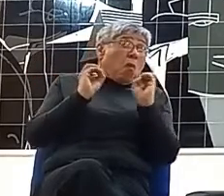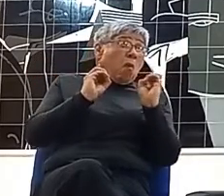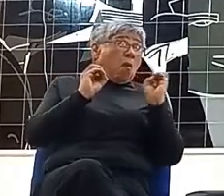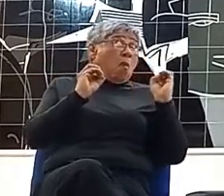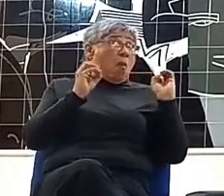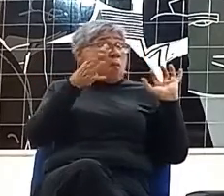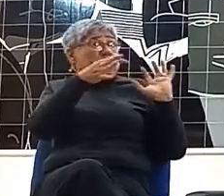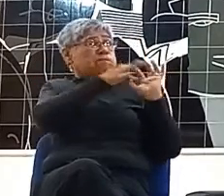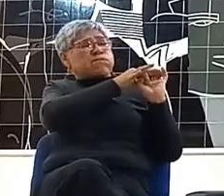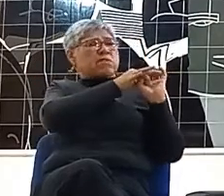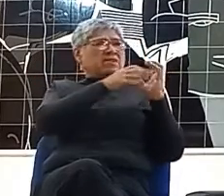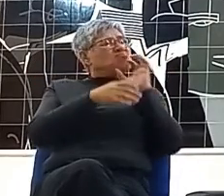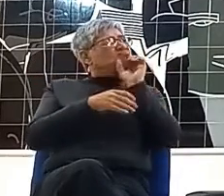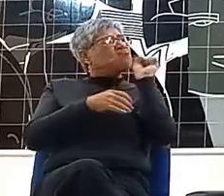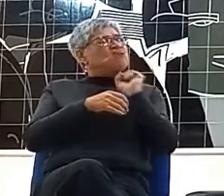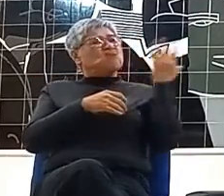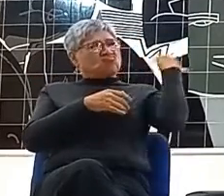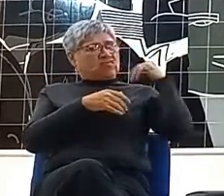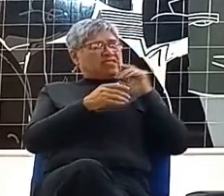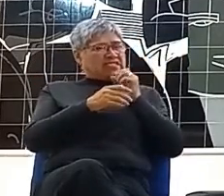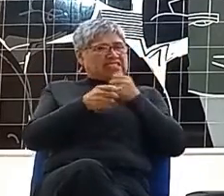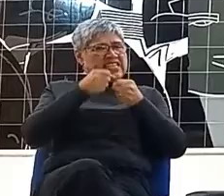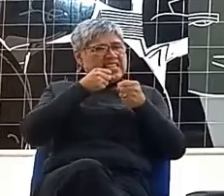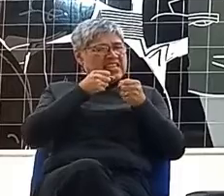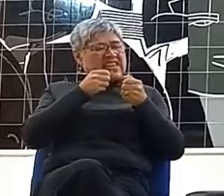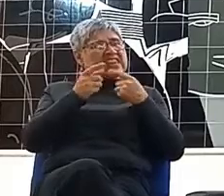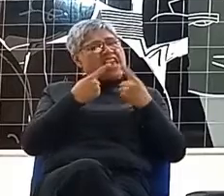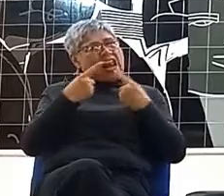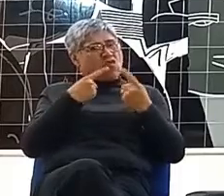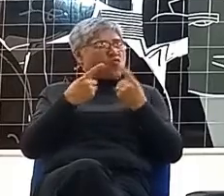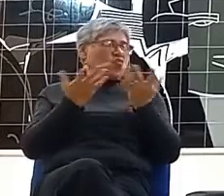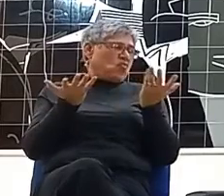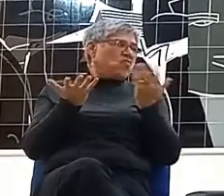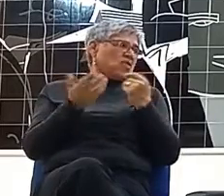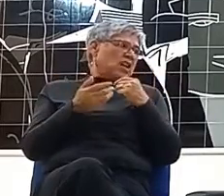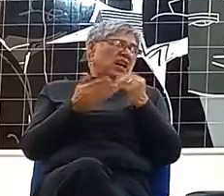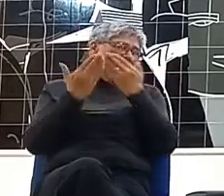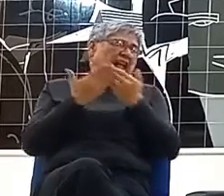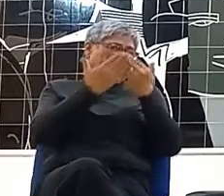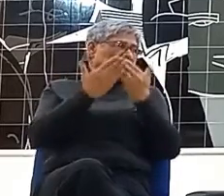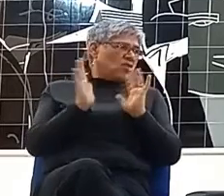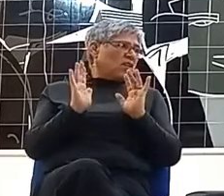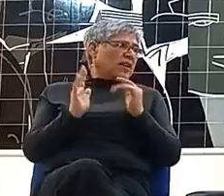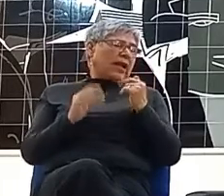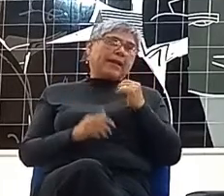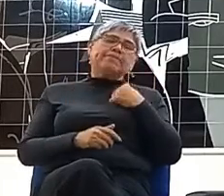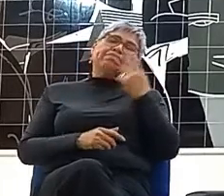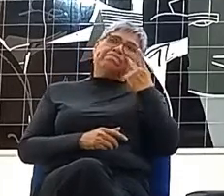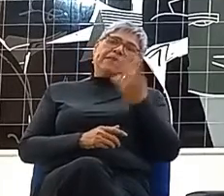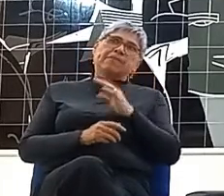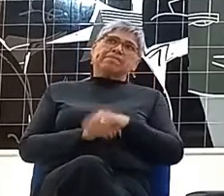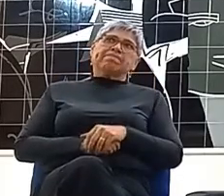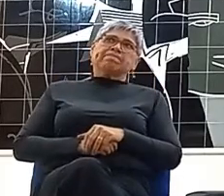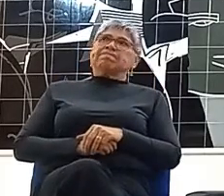parte de los diálogos que justamente tienes desde el ámbito académico. A ver,